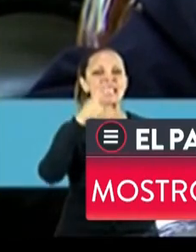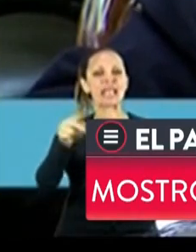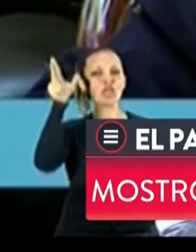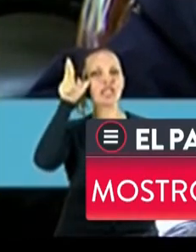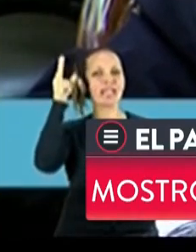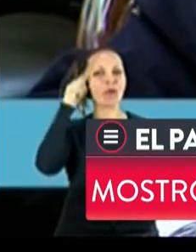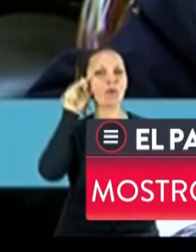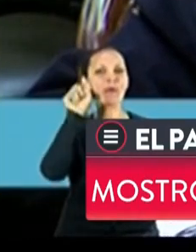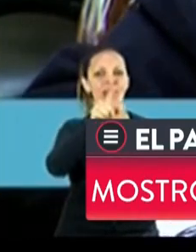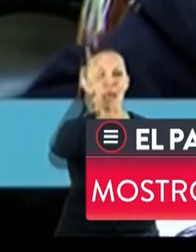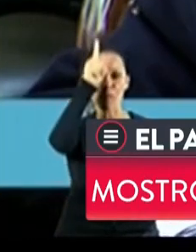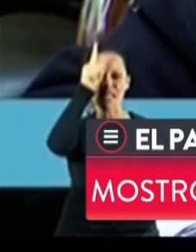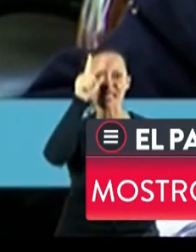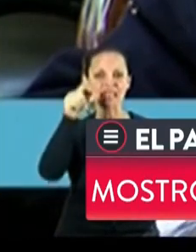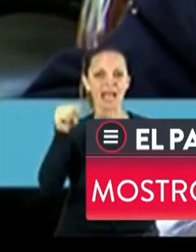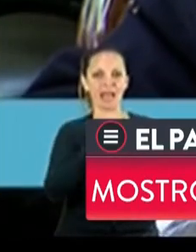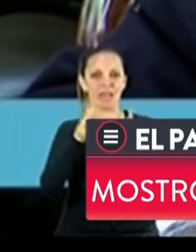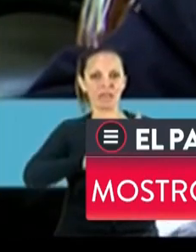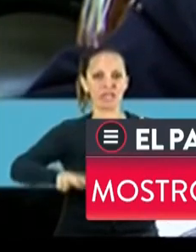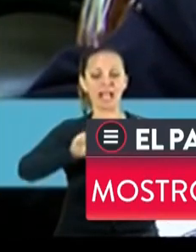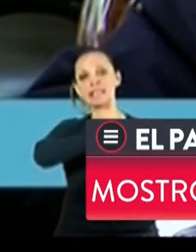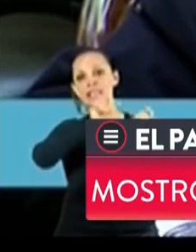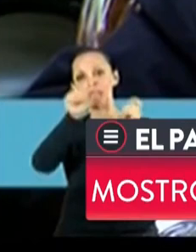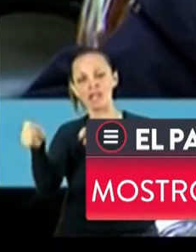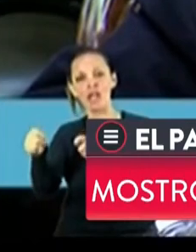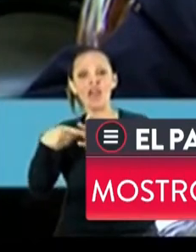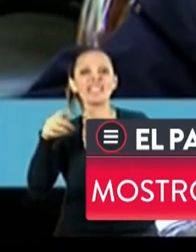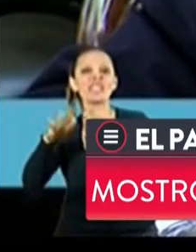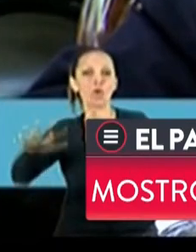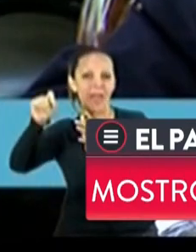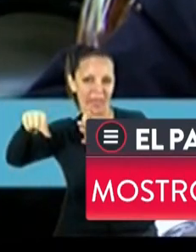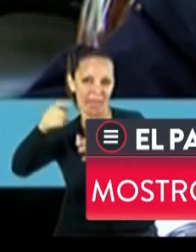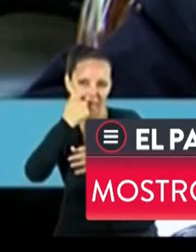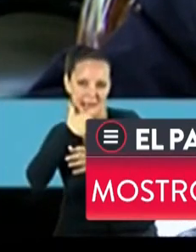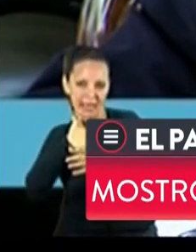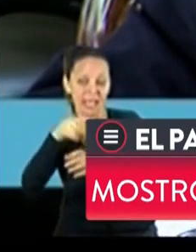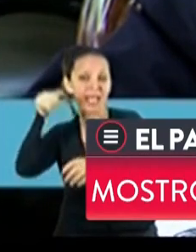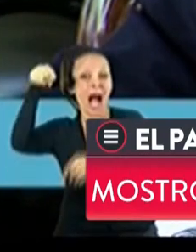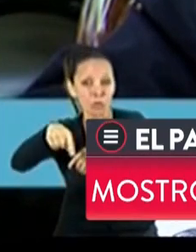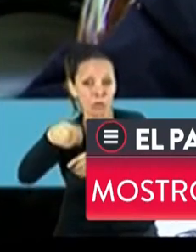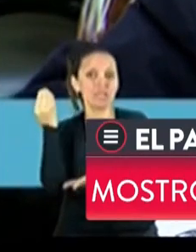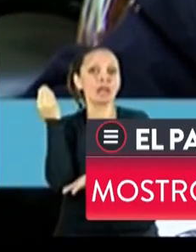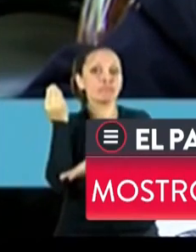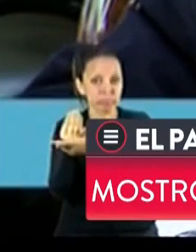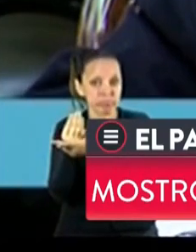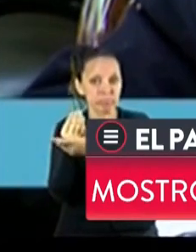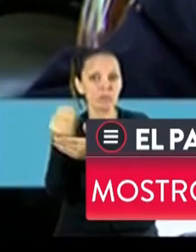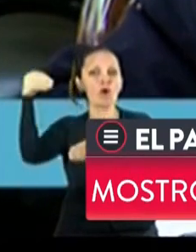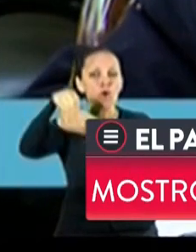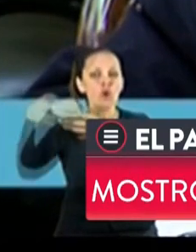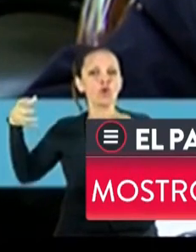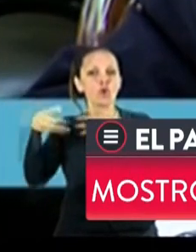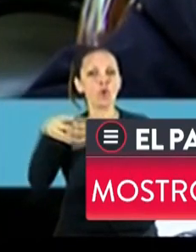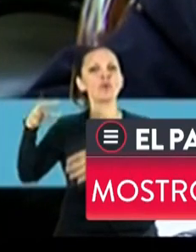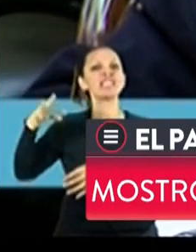y que es cada vez más difícil cometer estas tropelías verbales o amenazas judiciales sin tener